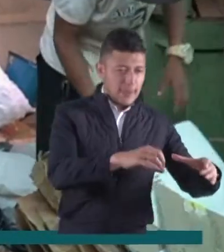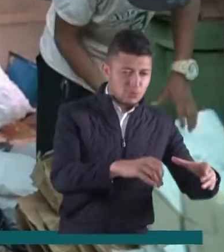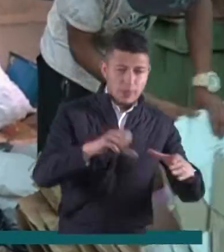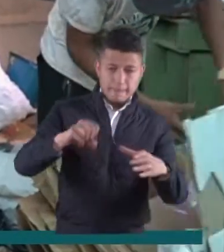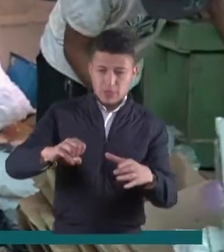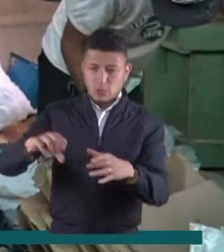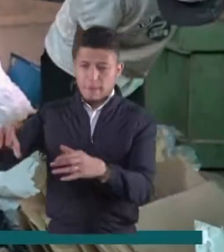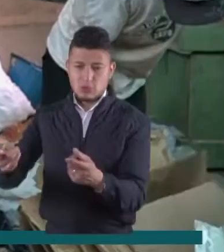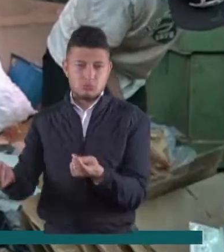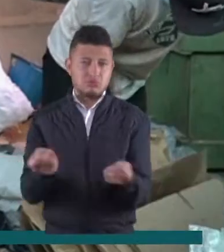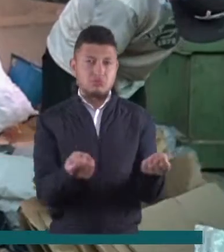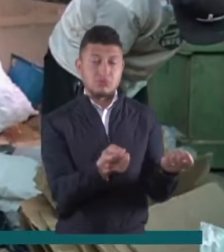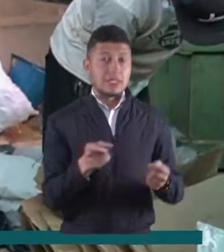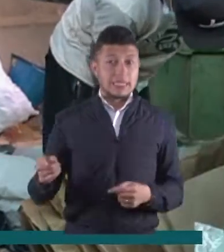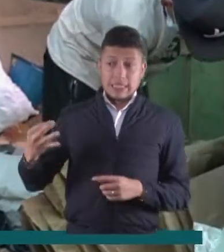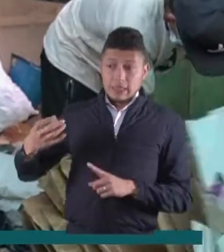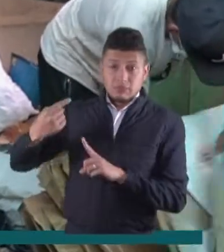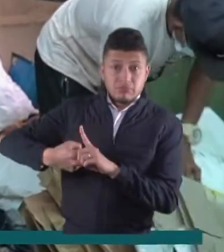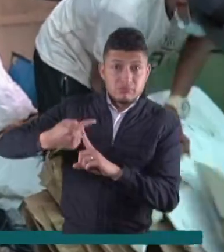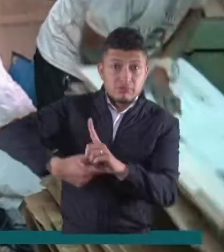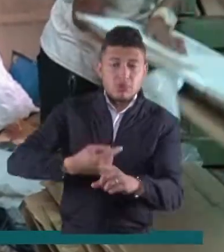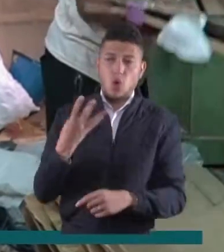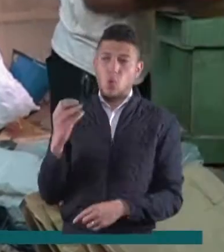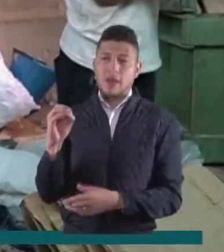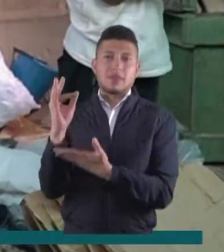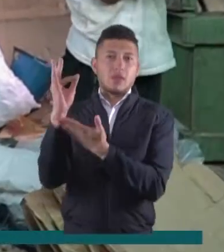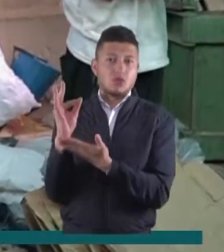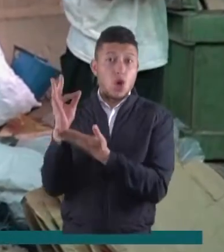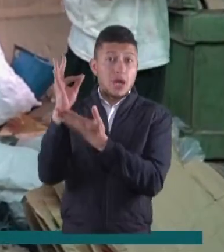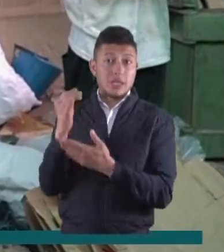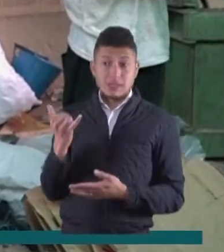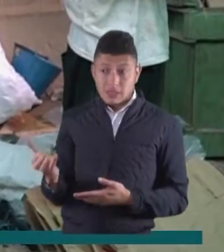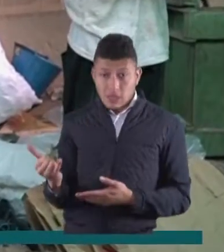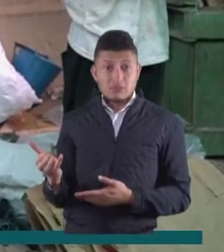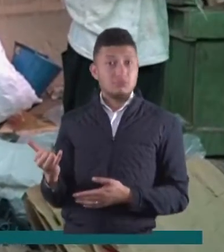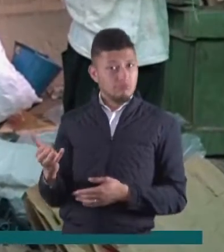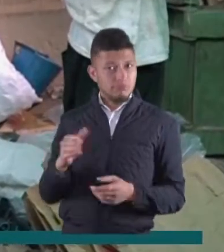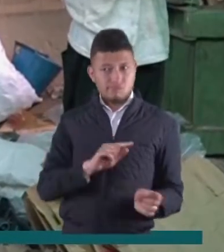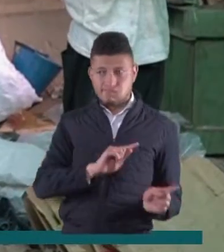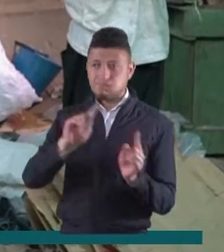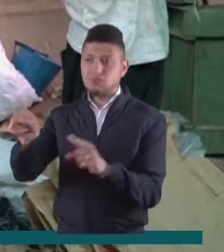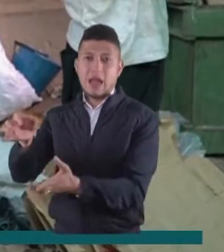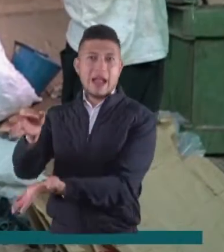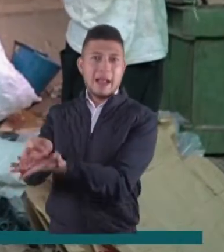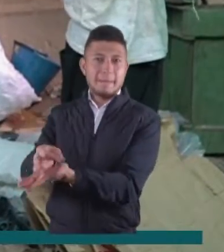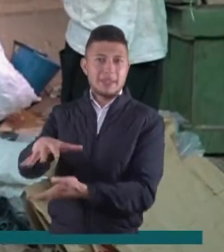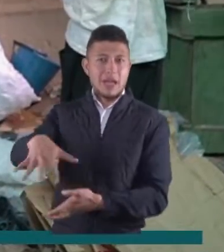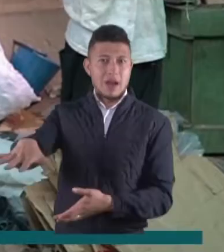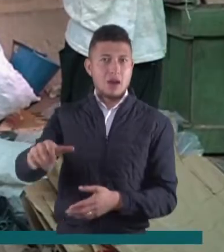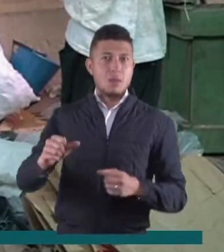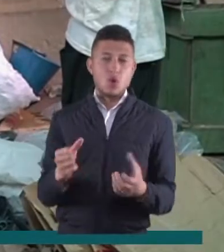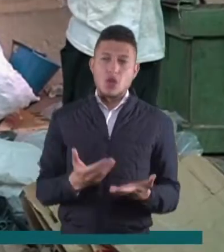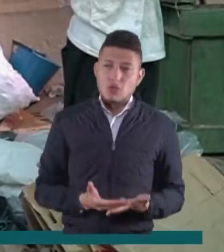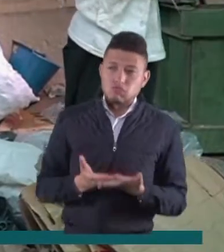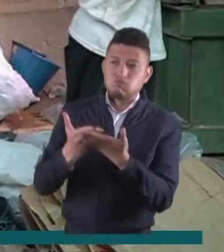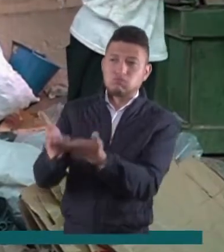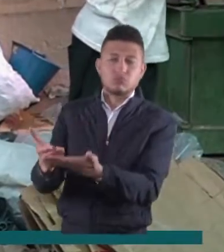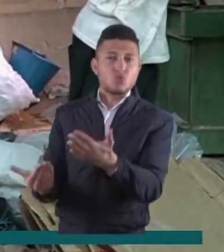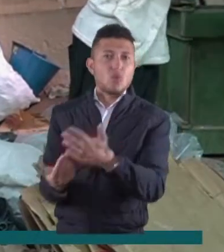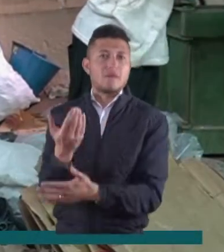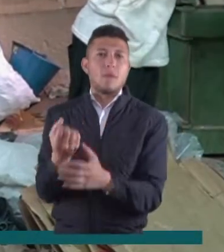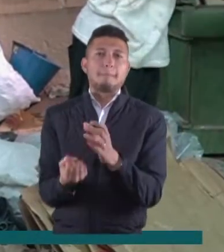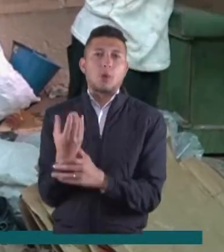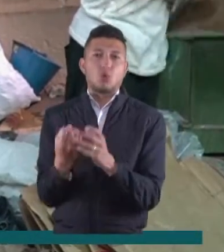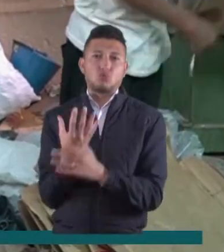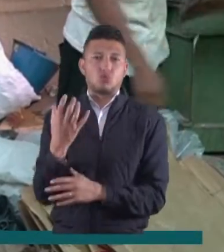aprovechables mensualmente son alrededor de 40 toneladas que son transportados hasta la capital del país en donde se convierten en